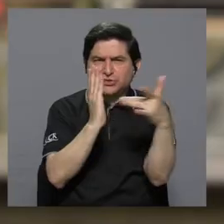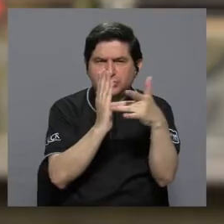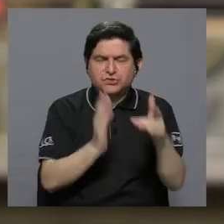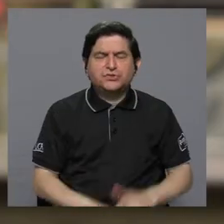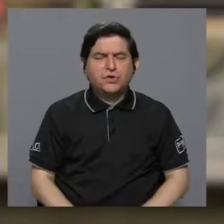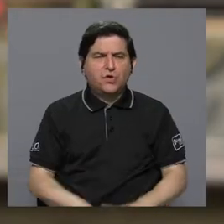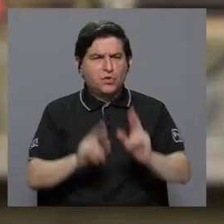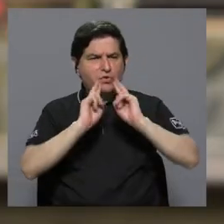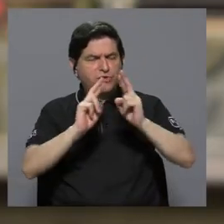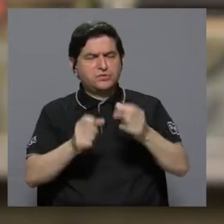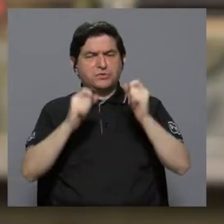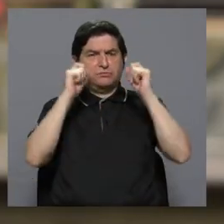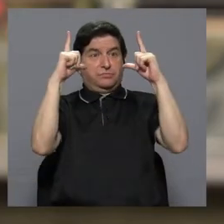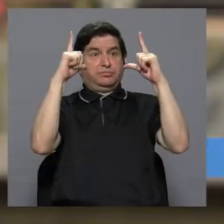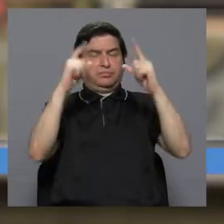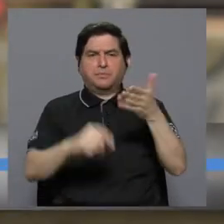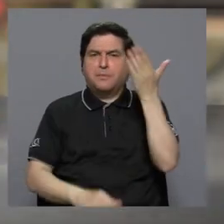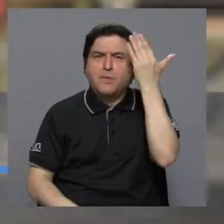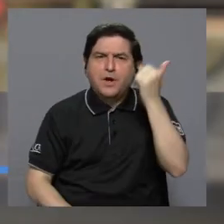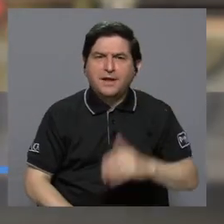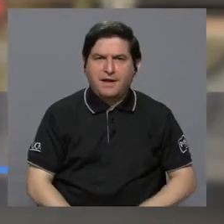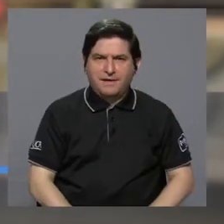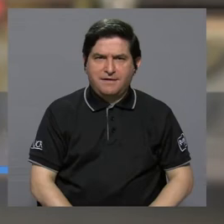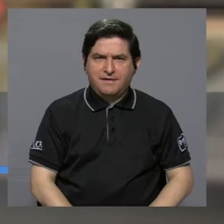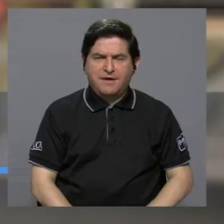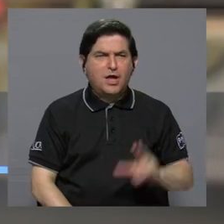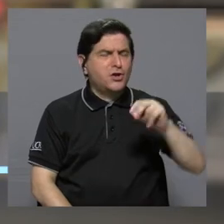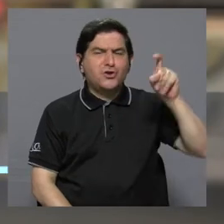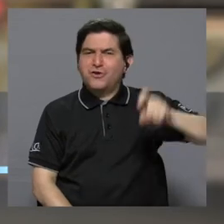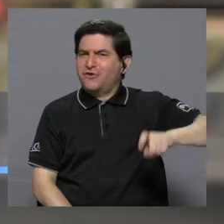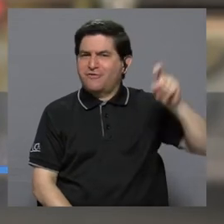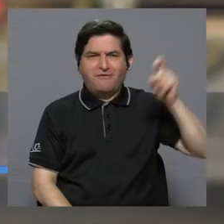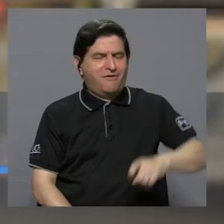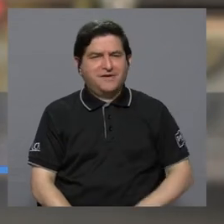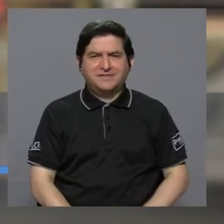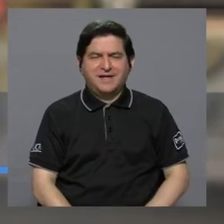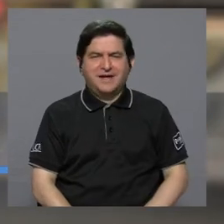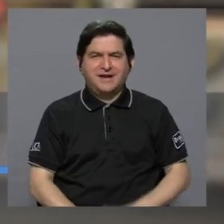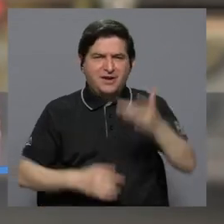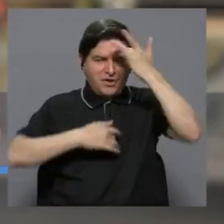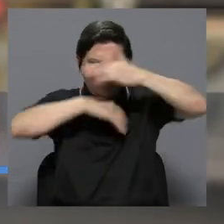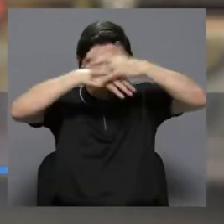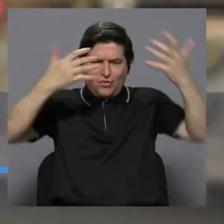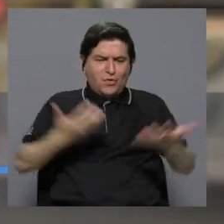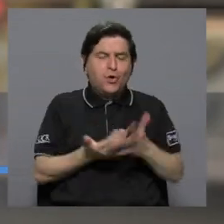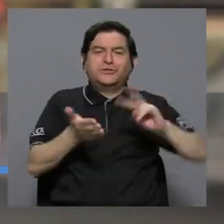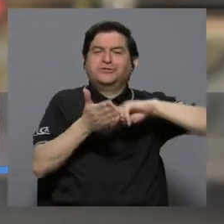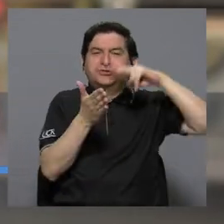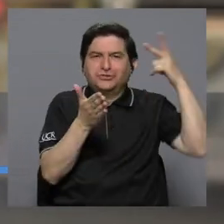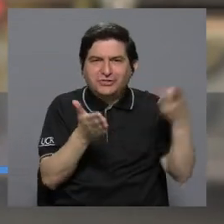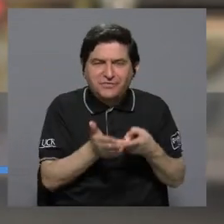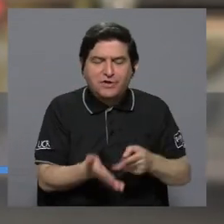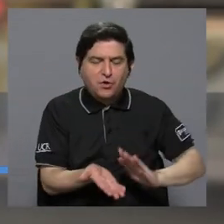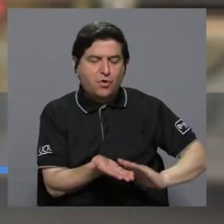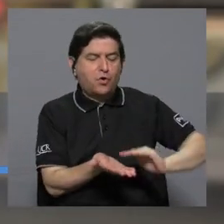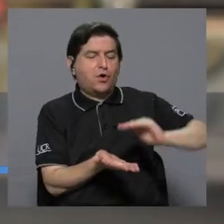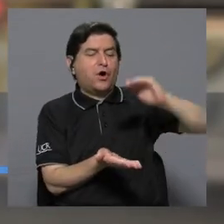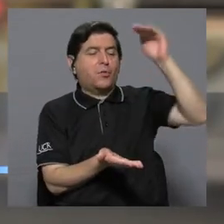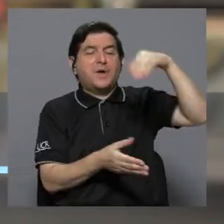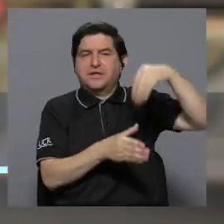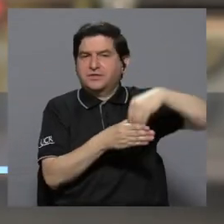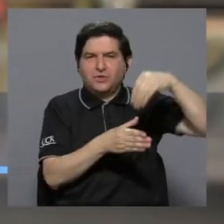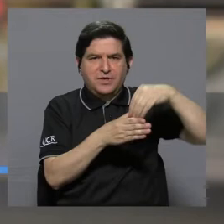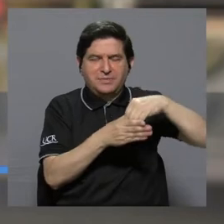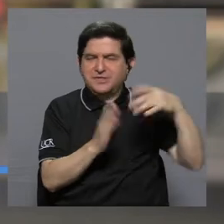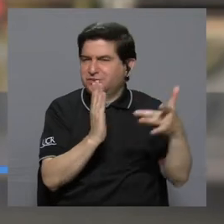los resultados porque resulta ser que no necesariamente la pandemia significó incrementos en la inversión